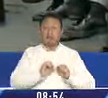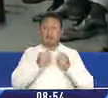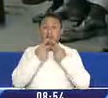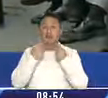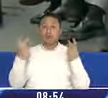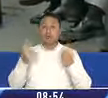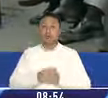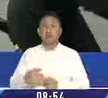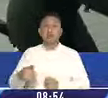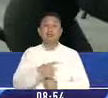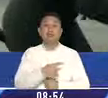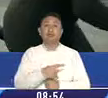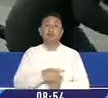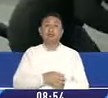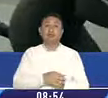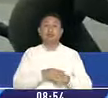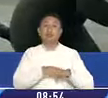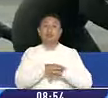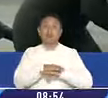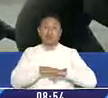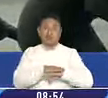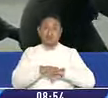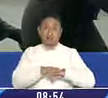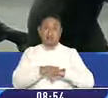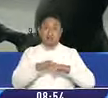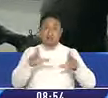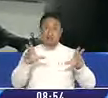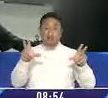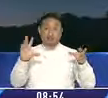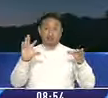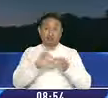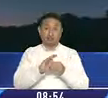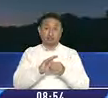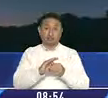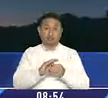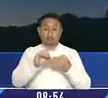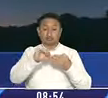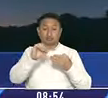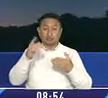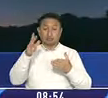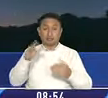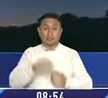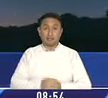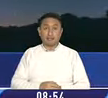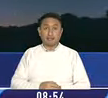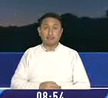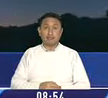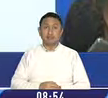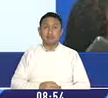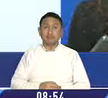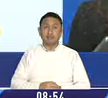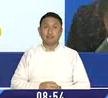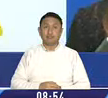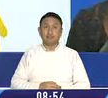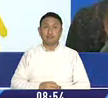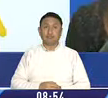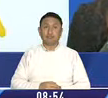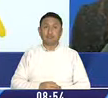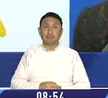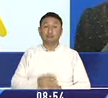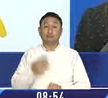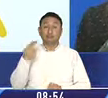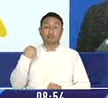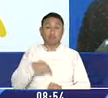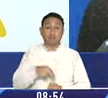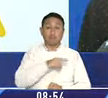el sellado de la base de datos y del sistema informático de escrutinios y resultados. Nosotros hicimos un sellado y